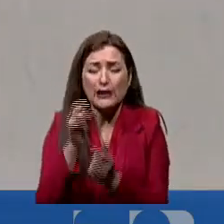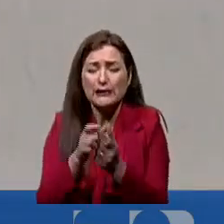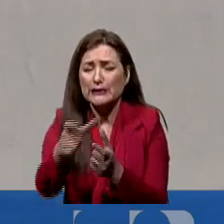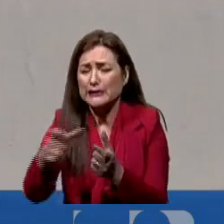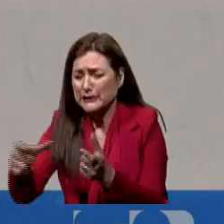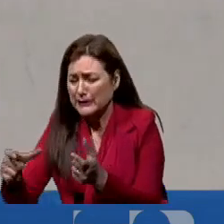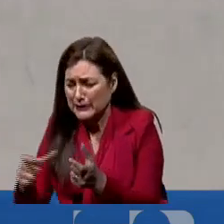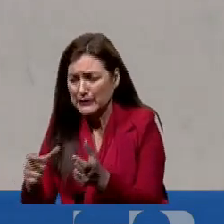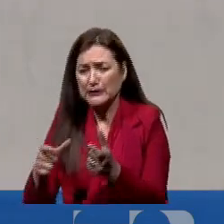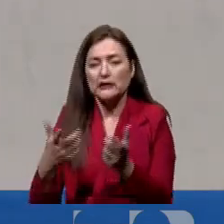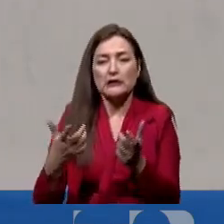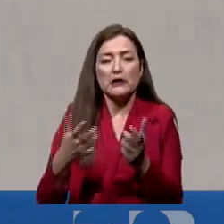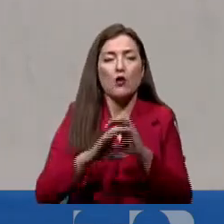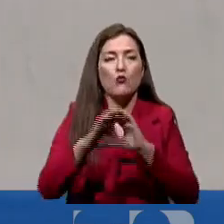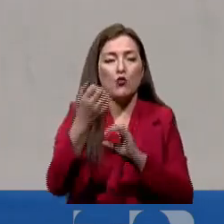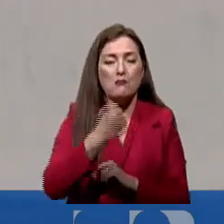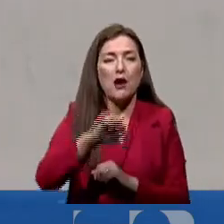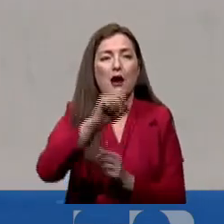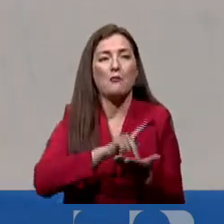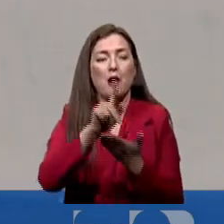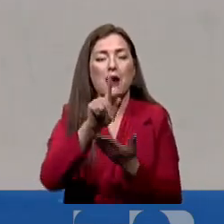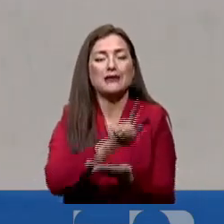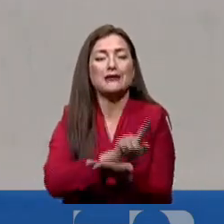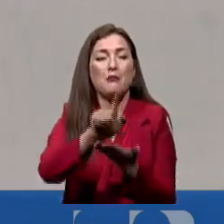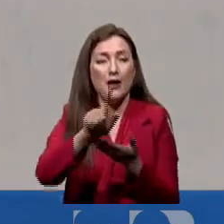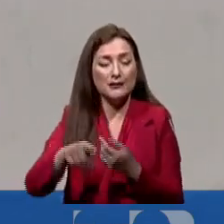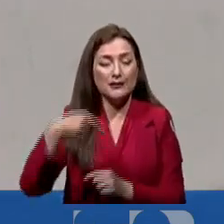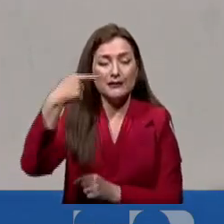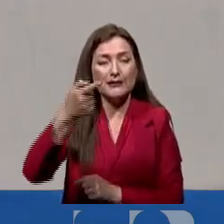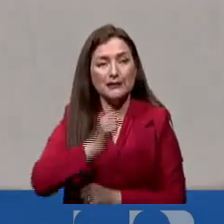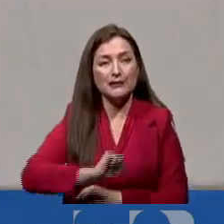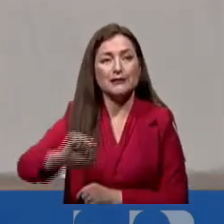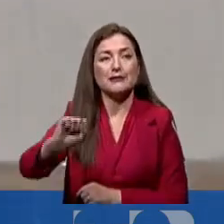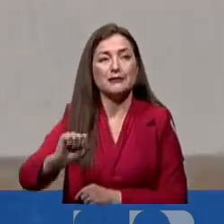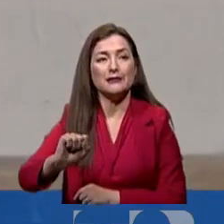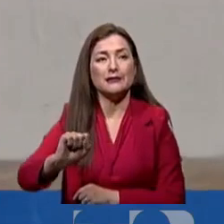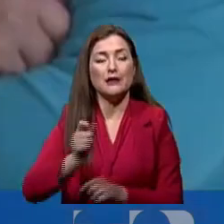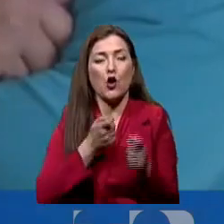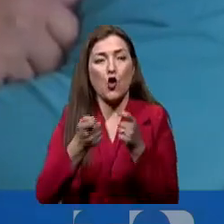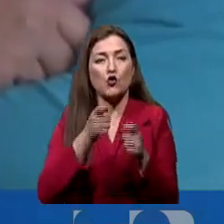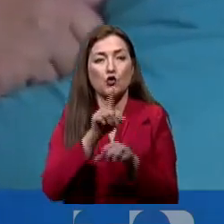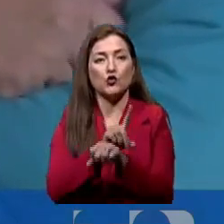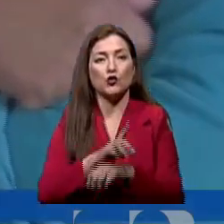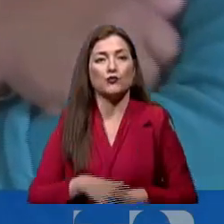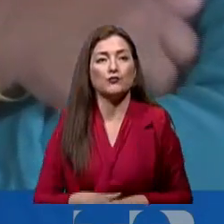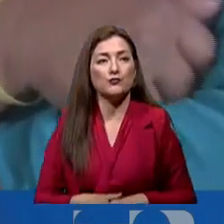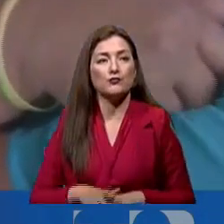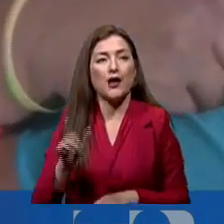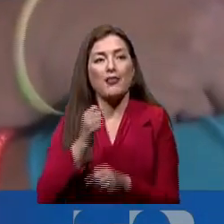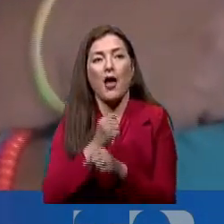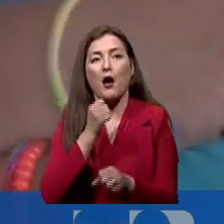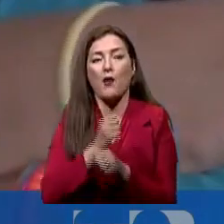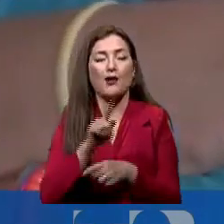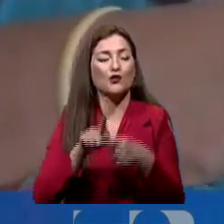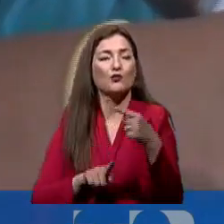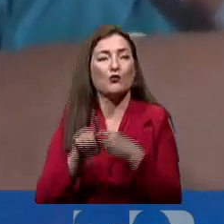ahí para el transporte, porque tengo que irme cada semana a los controles. Maritza no trabaja porque está al